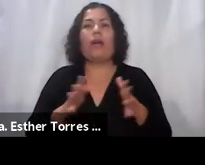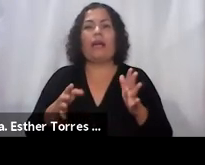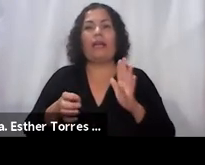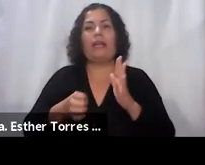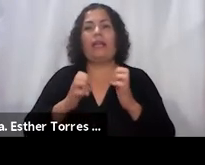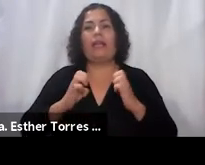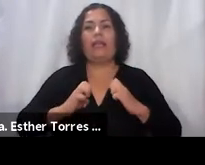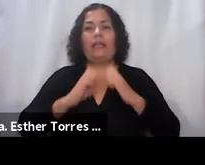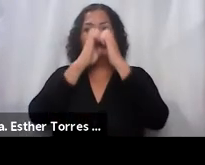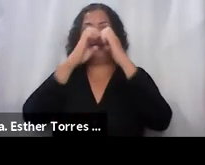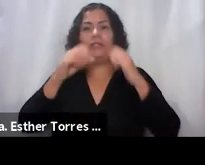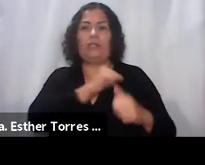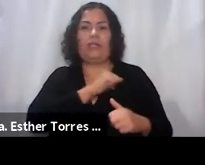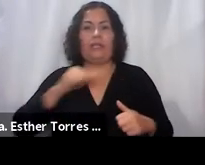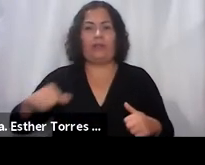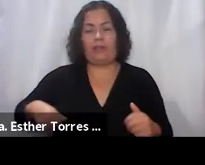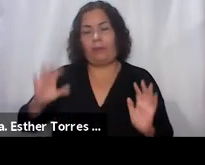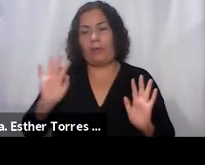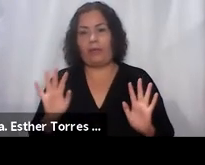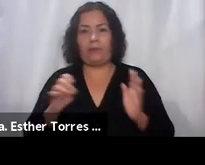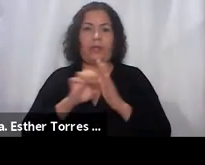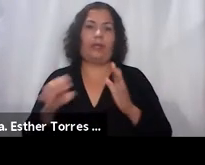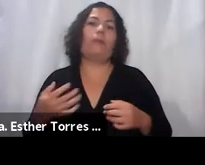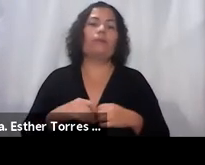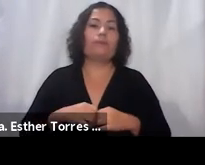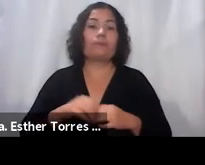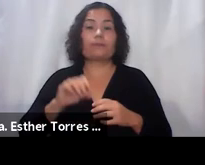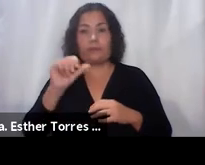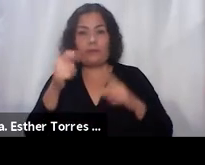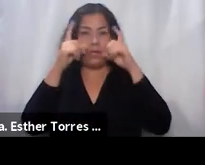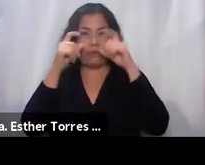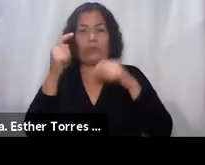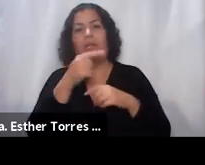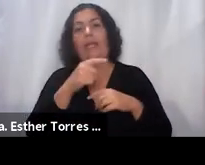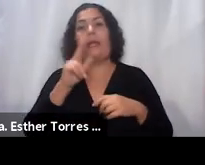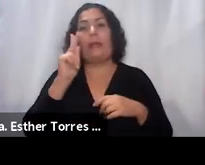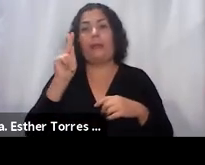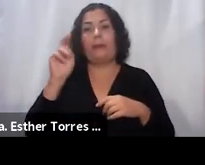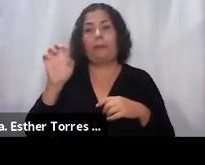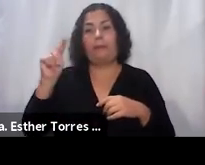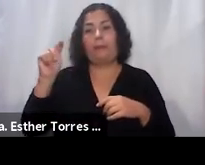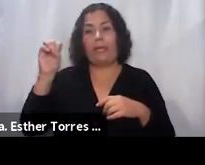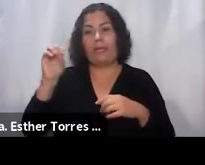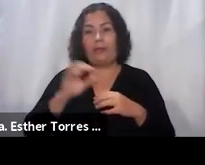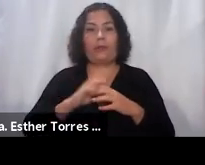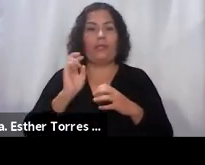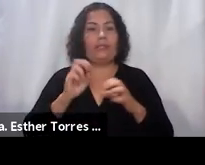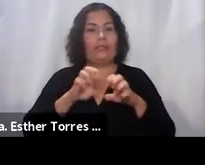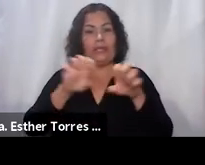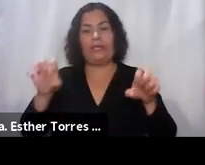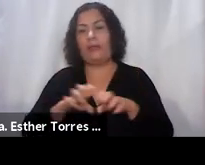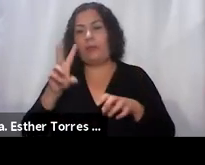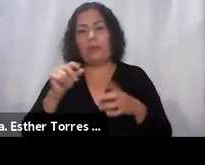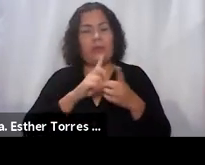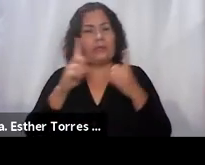El siguiente proyecto fue de Peto, que ellos, bueno, este equipo no lo desarrolló tanto, sin embargo, a mí me